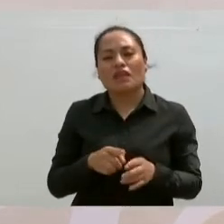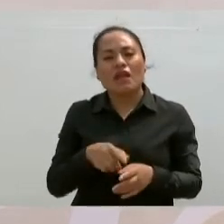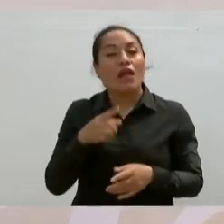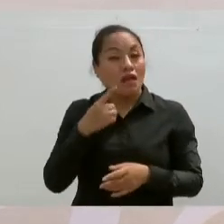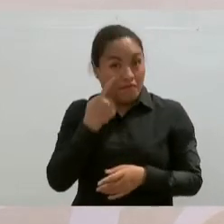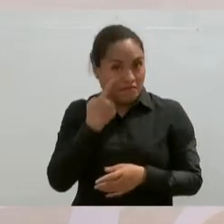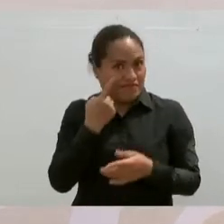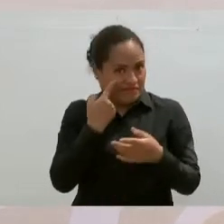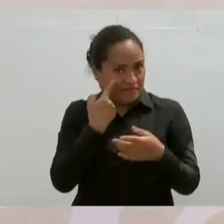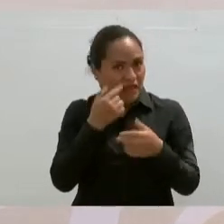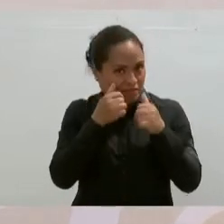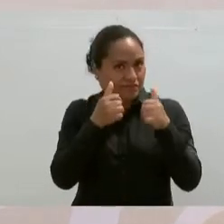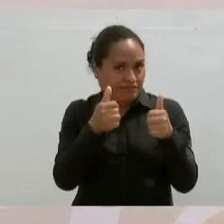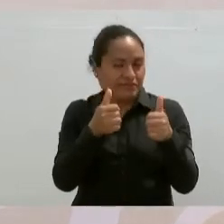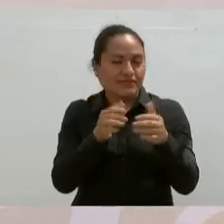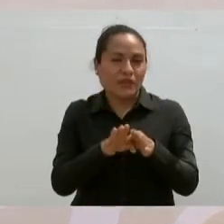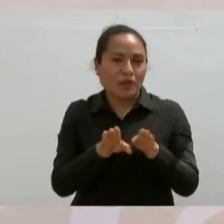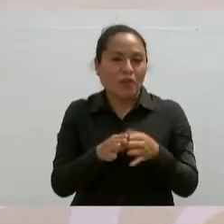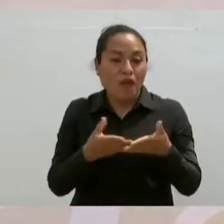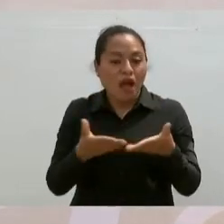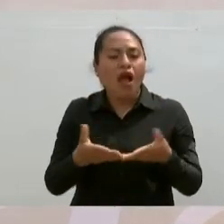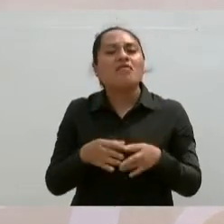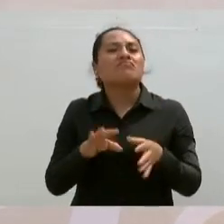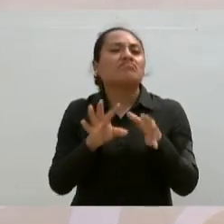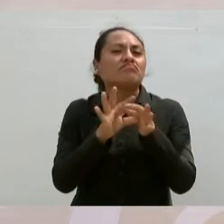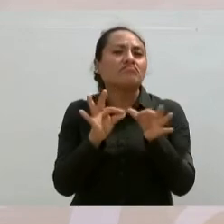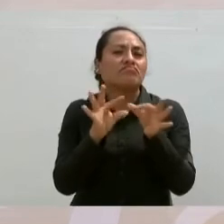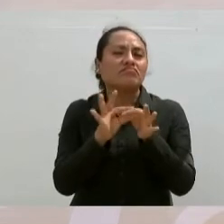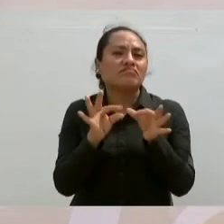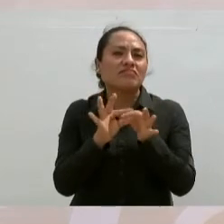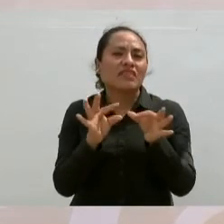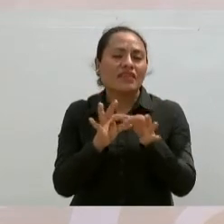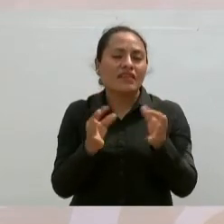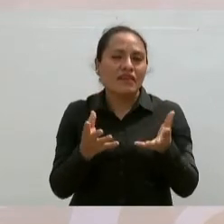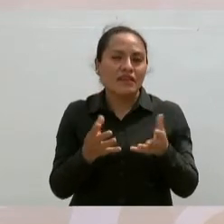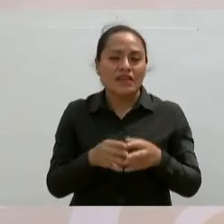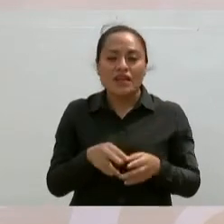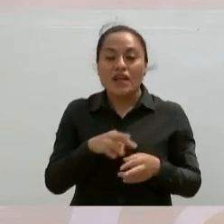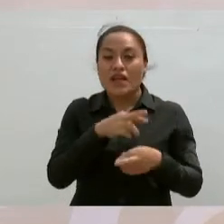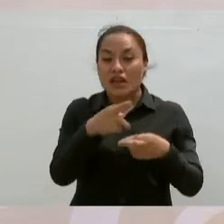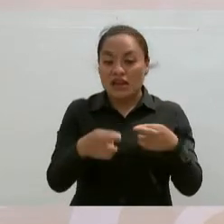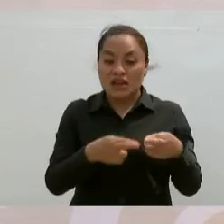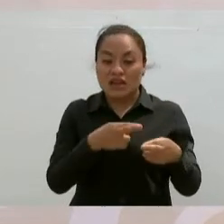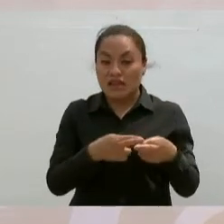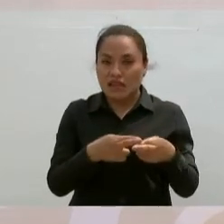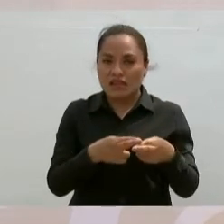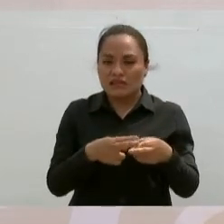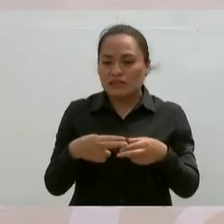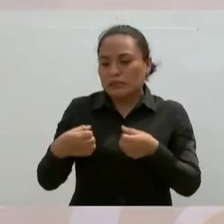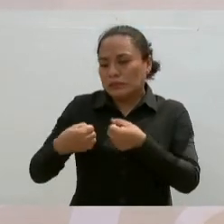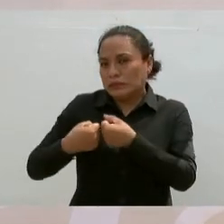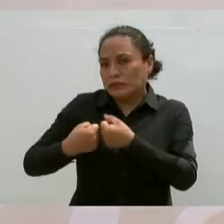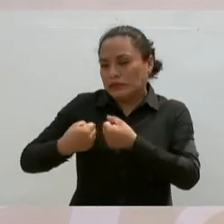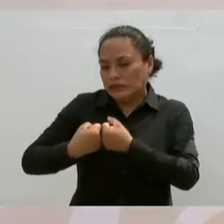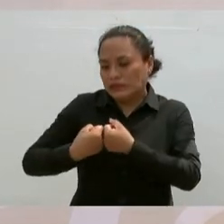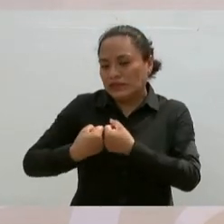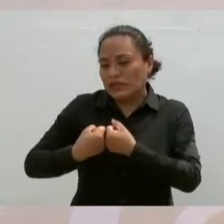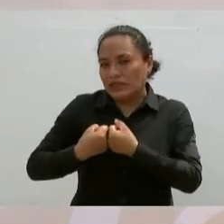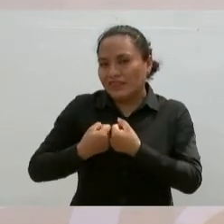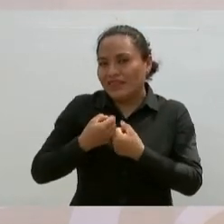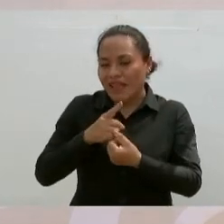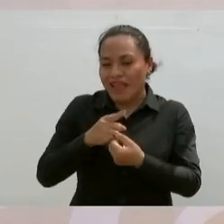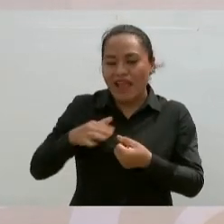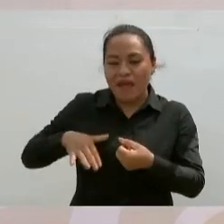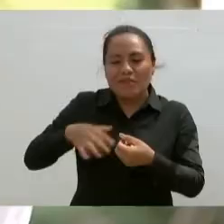estamos hablando de la región limítrofe, ya lo dije